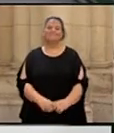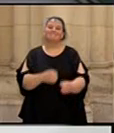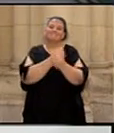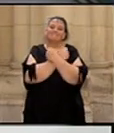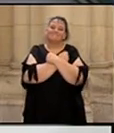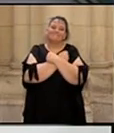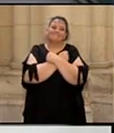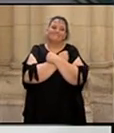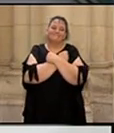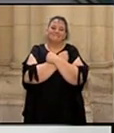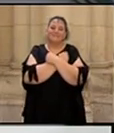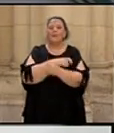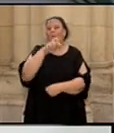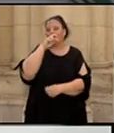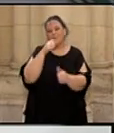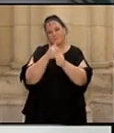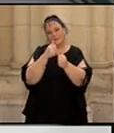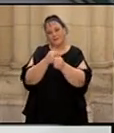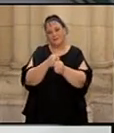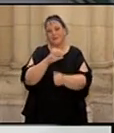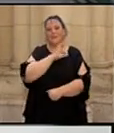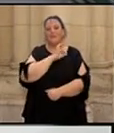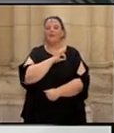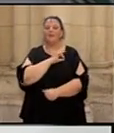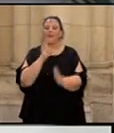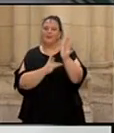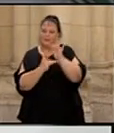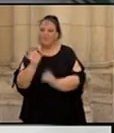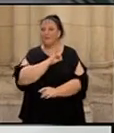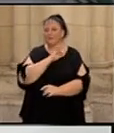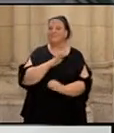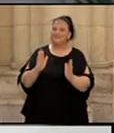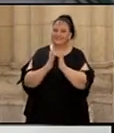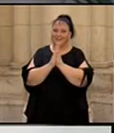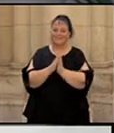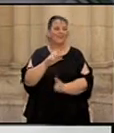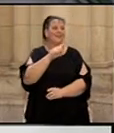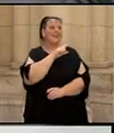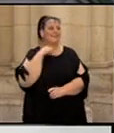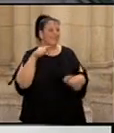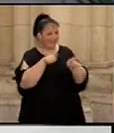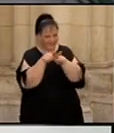Queridos obispos auxiliares, don Jesús y don Santos, hermanos sacerdotes,